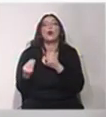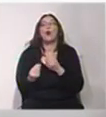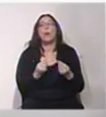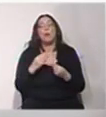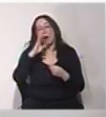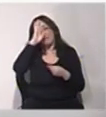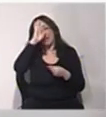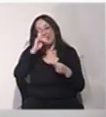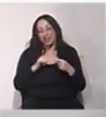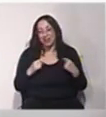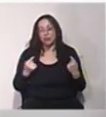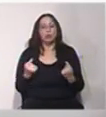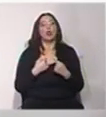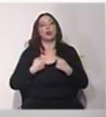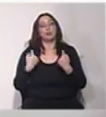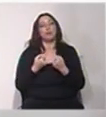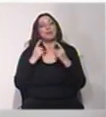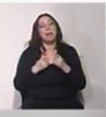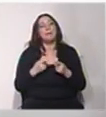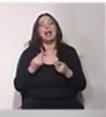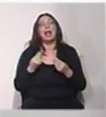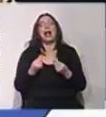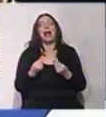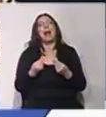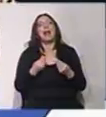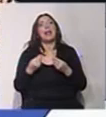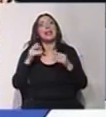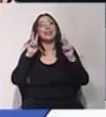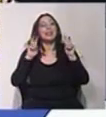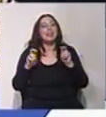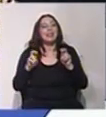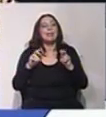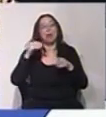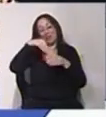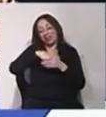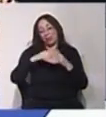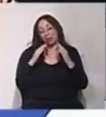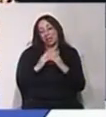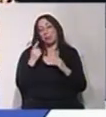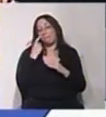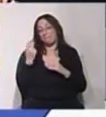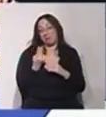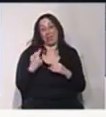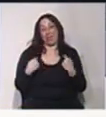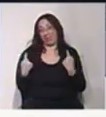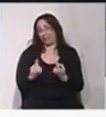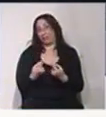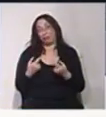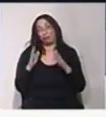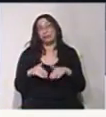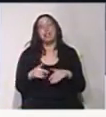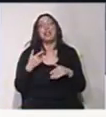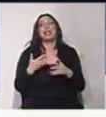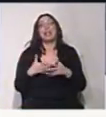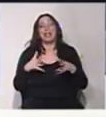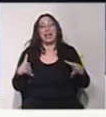aprender nosotros también a lidiar con cuestiones que pueden estar dentro de casa, ¿no? Como padres que somos. Es que es el gran